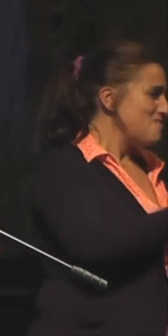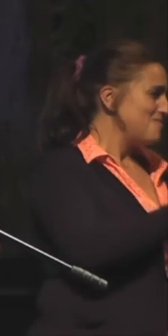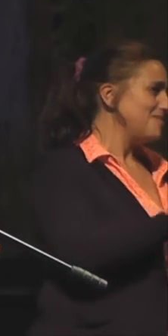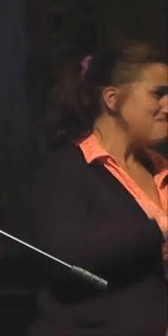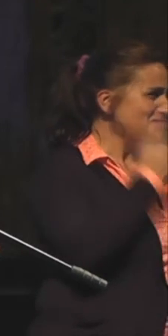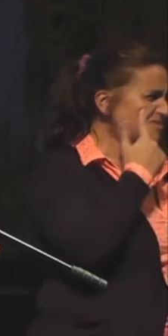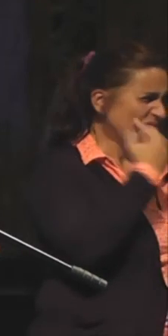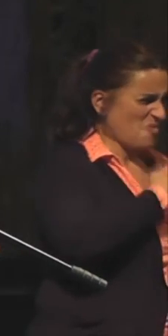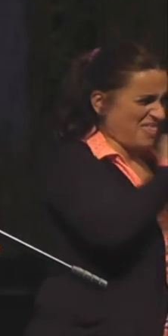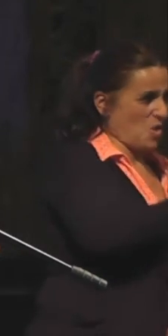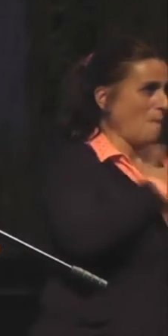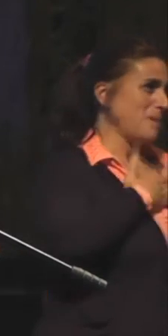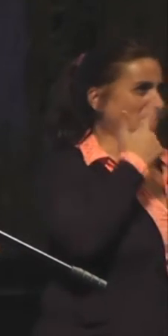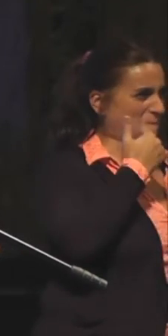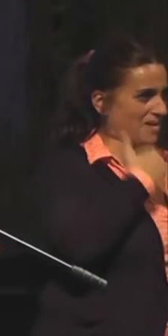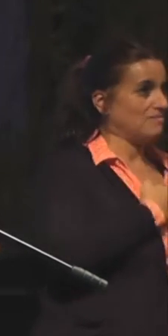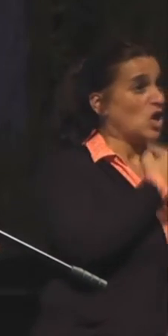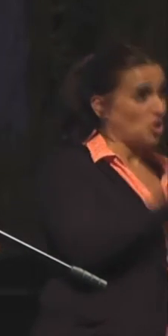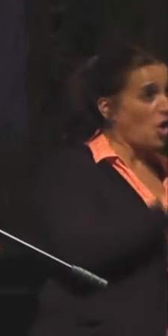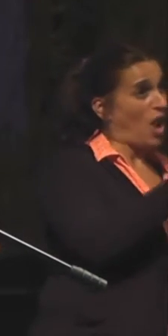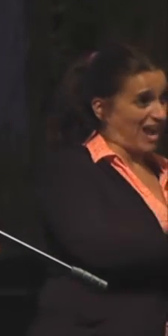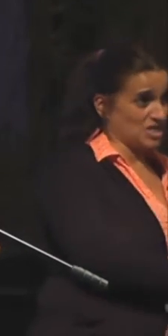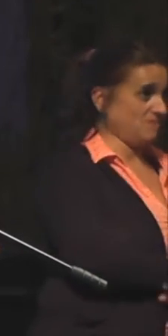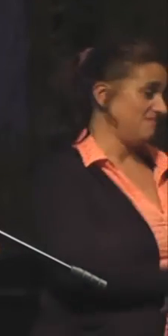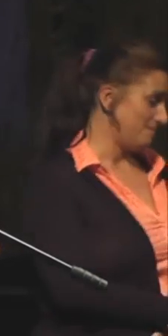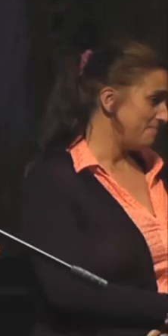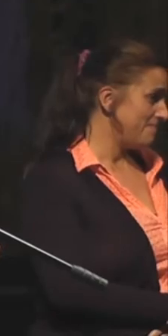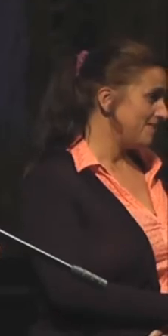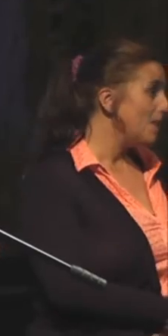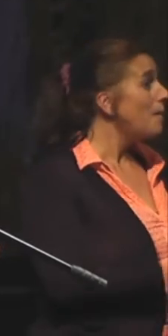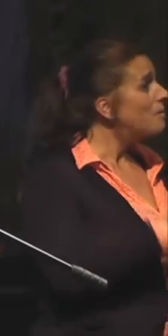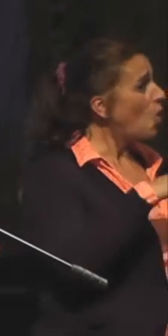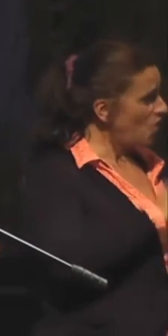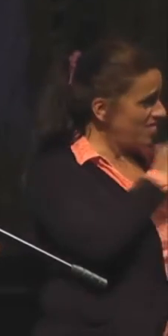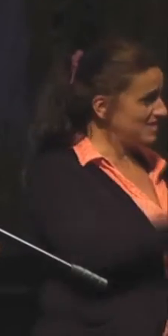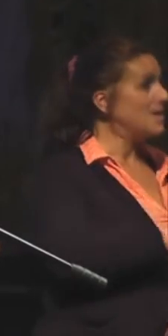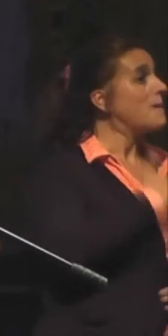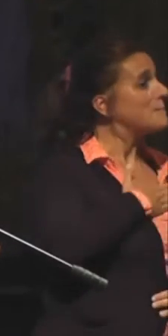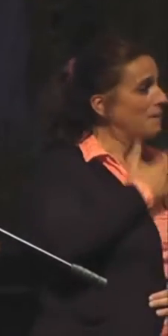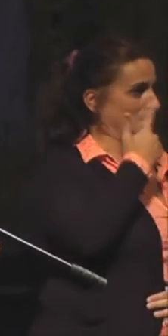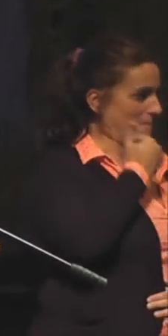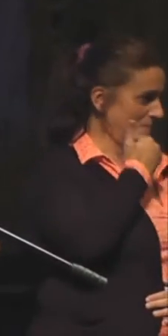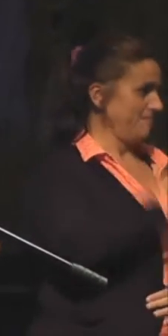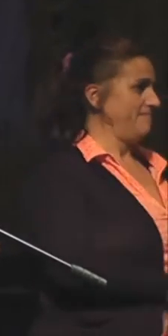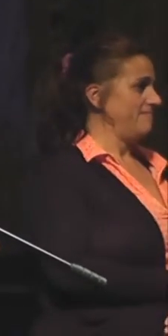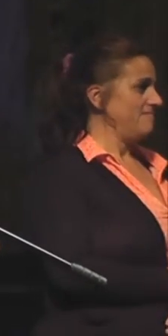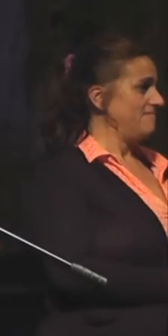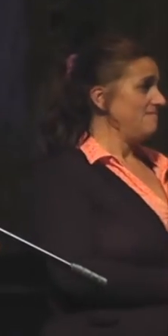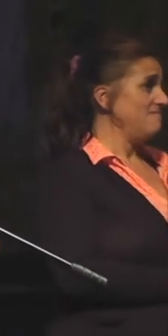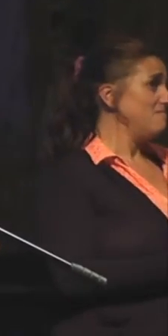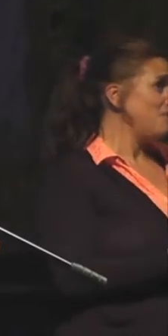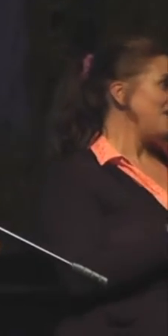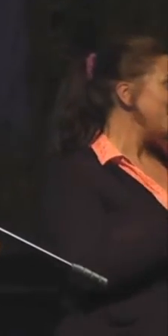que no no nunca digo mi padre digo la calle pero en día y estoy hablando de mi